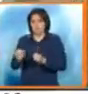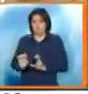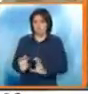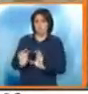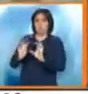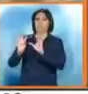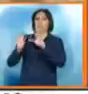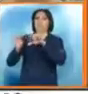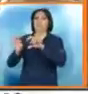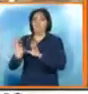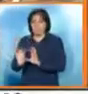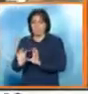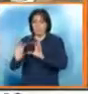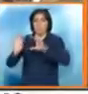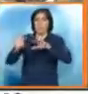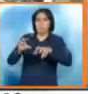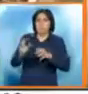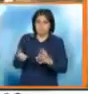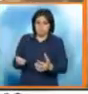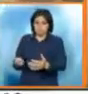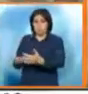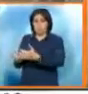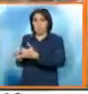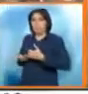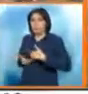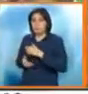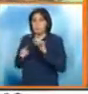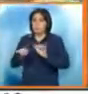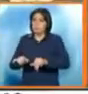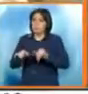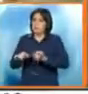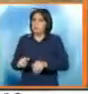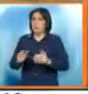está removiendo lo poco que quedó de